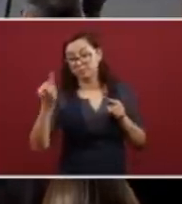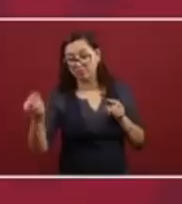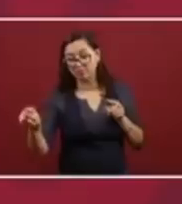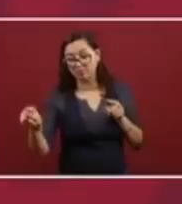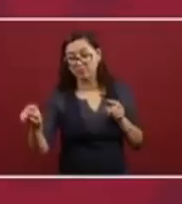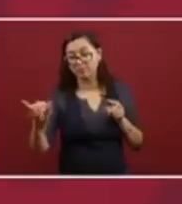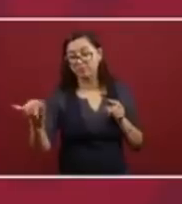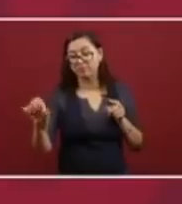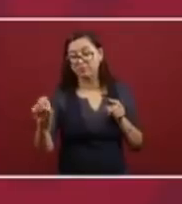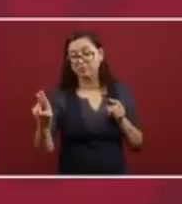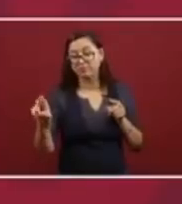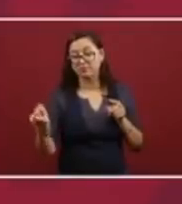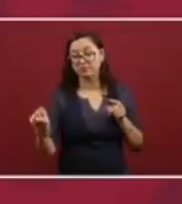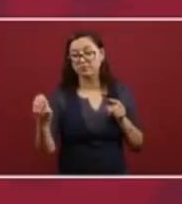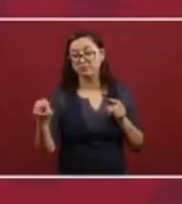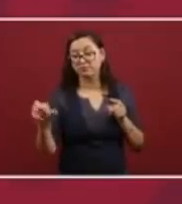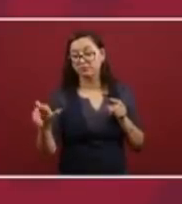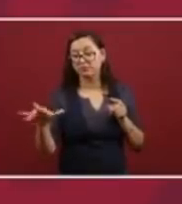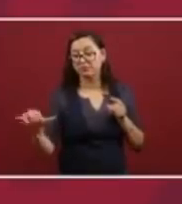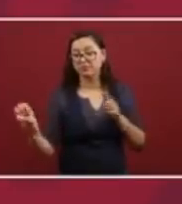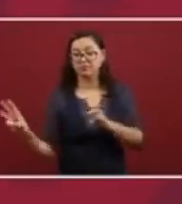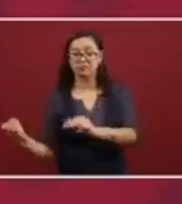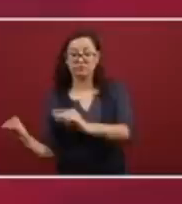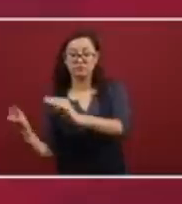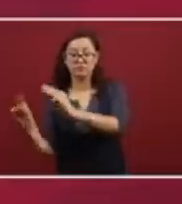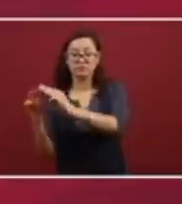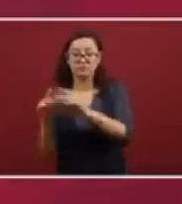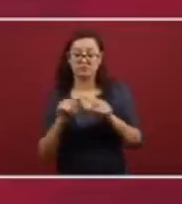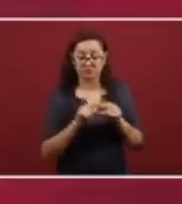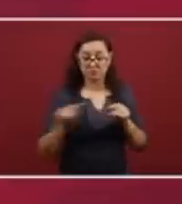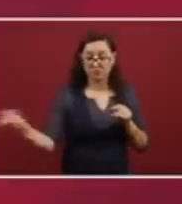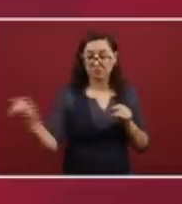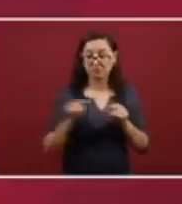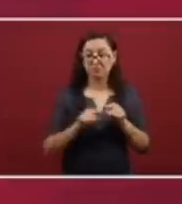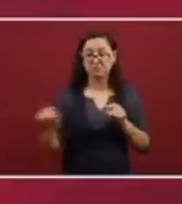jesús maría puede bendecir como siete horas